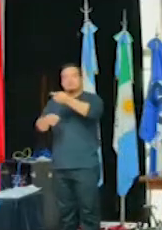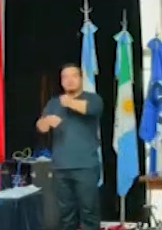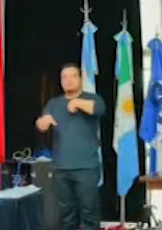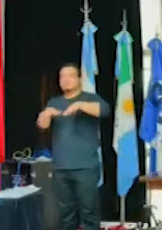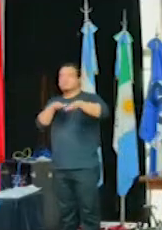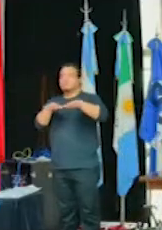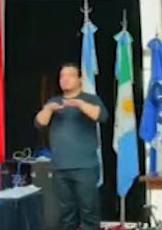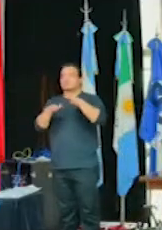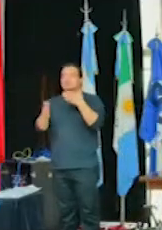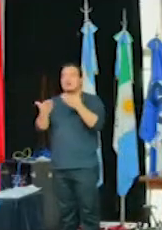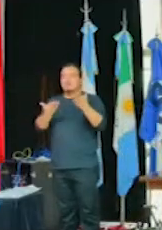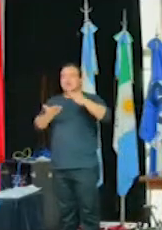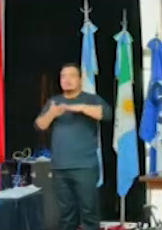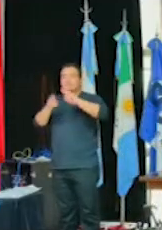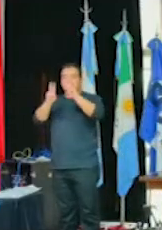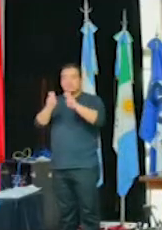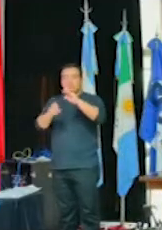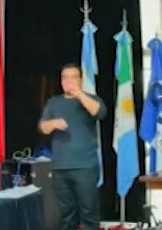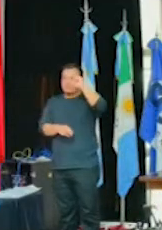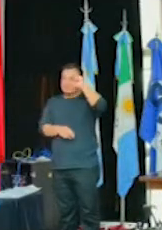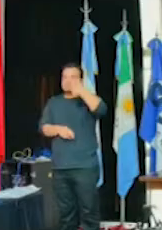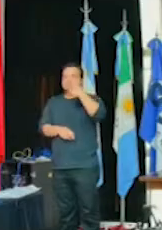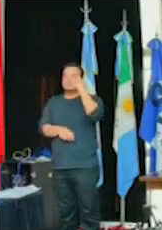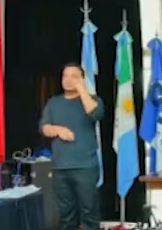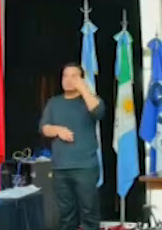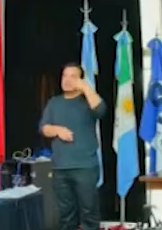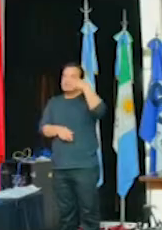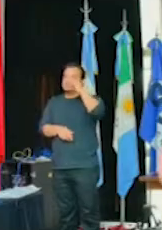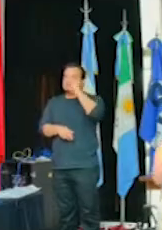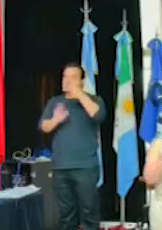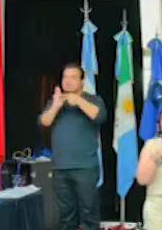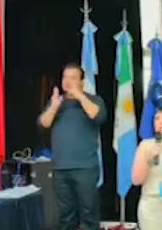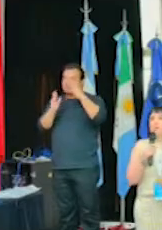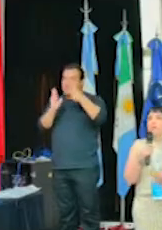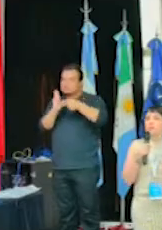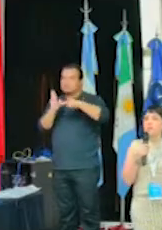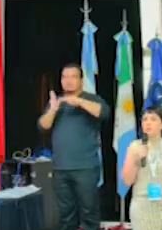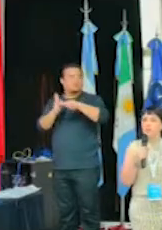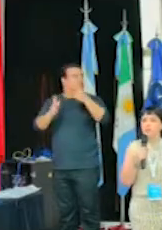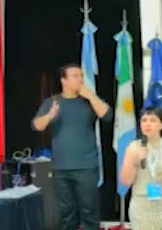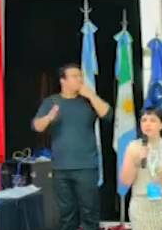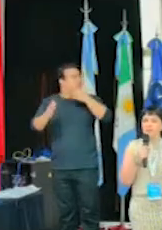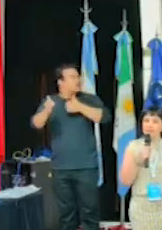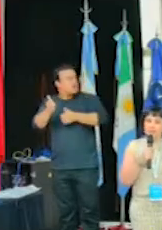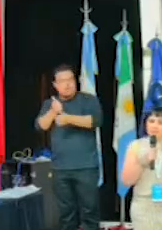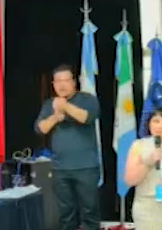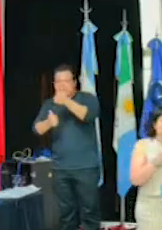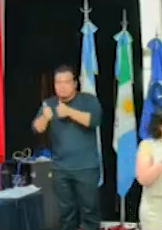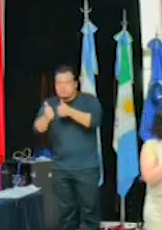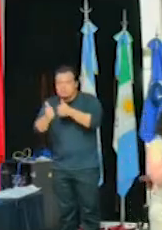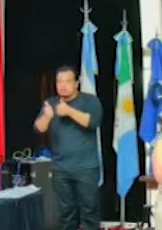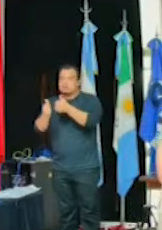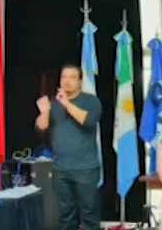ya lo habían mencionado antes, habla de falta de empatía, tecnocéntrico, ¿sí? Está todo, gira en torno a